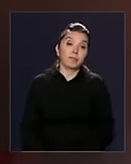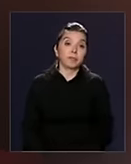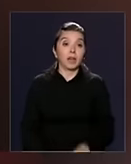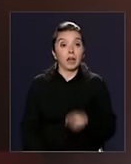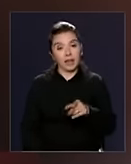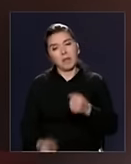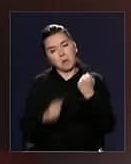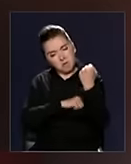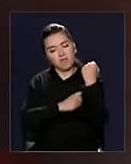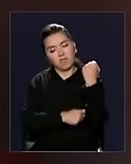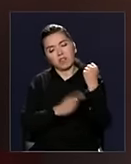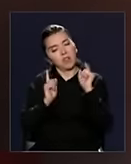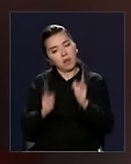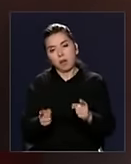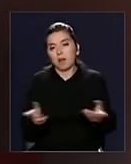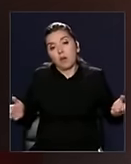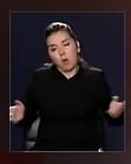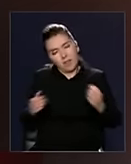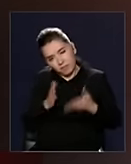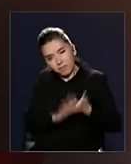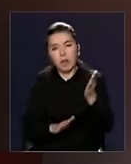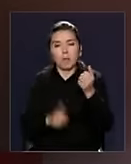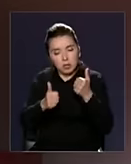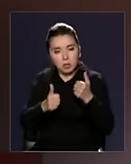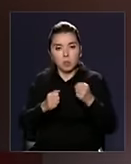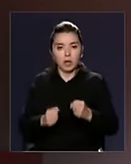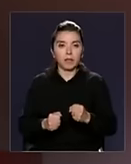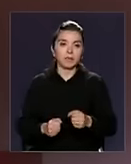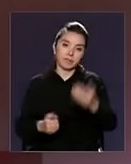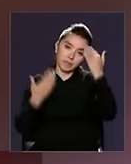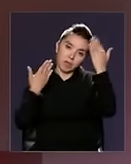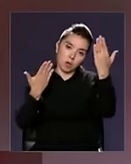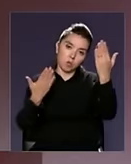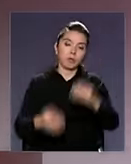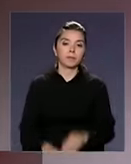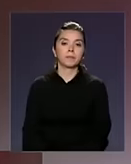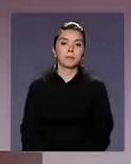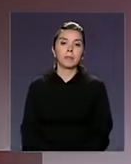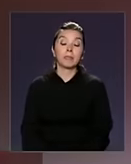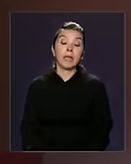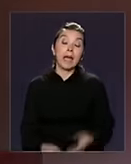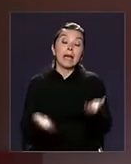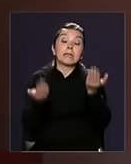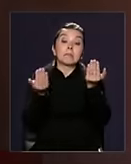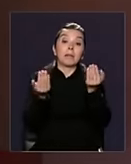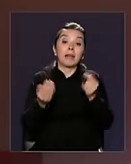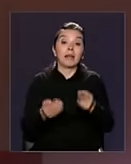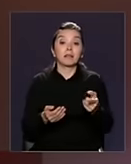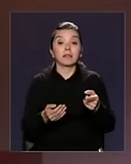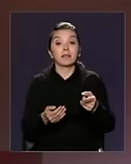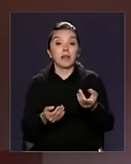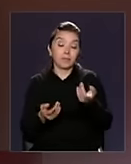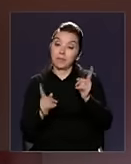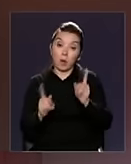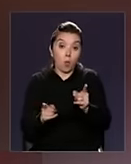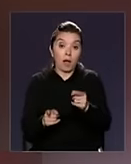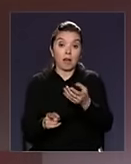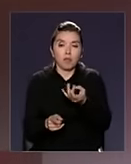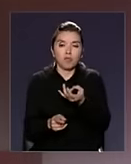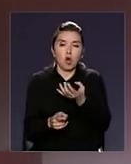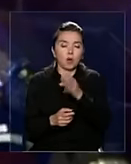todo el papo, no, vamos que se puede. Salud. Esperanza en medio de un dolor insoportable.